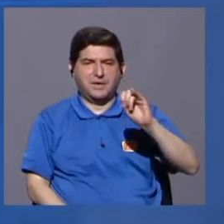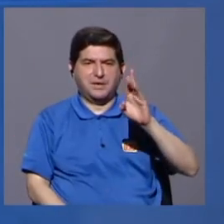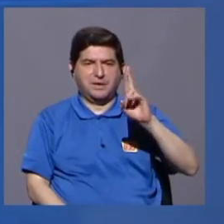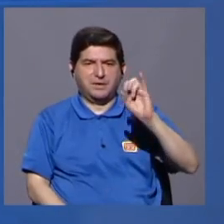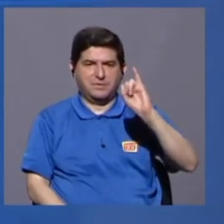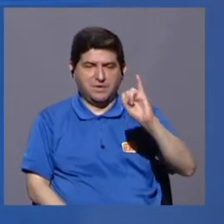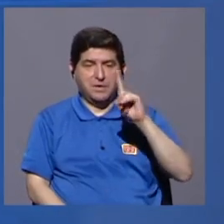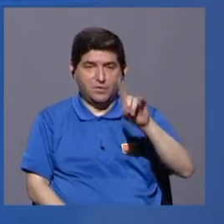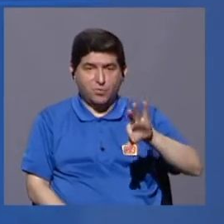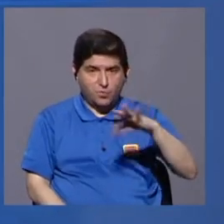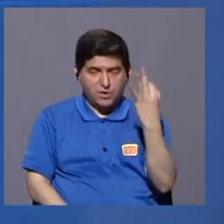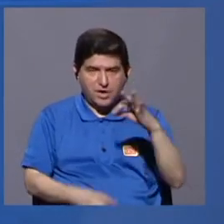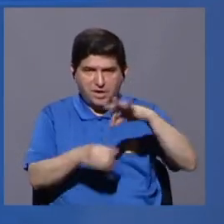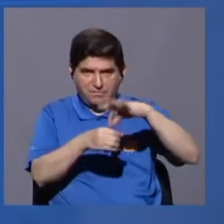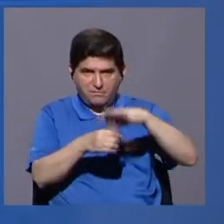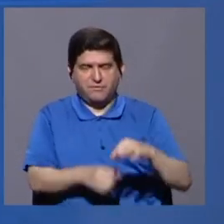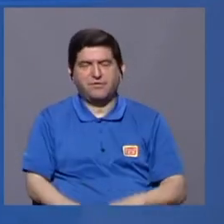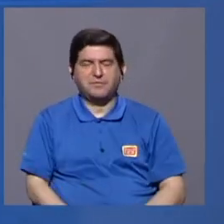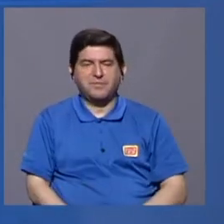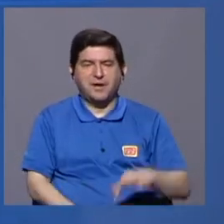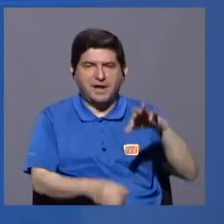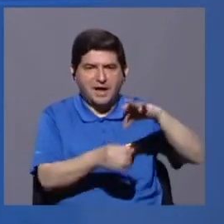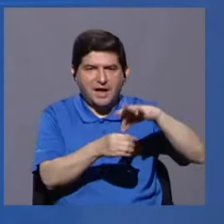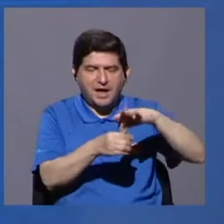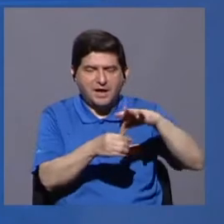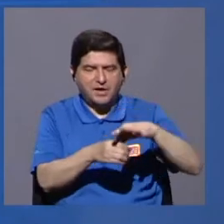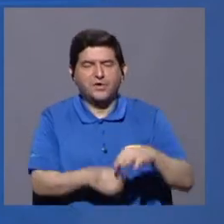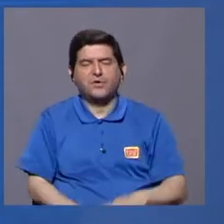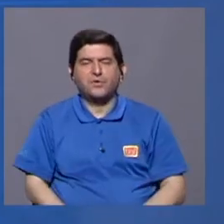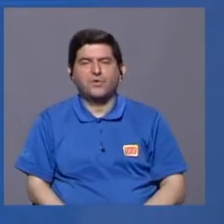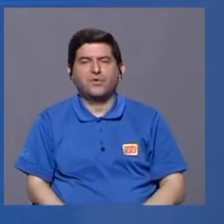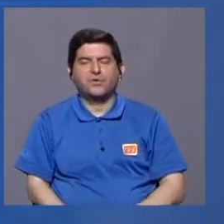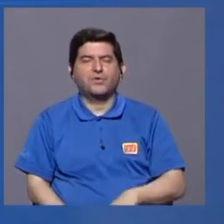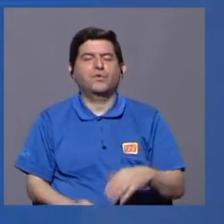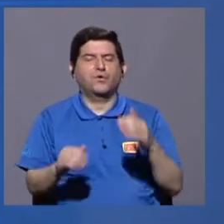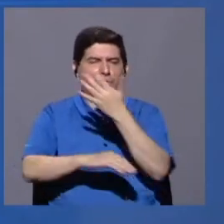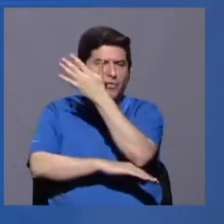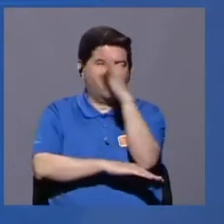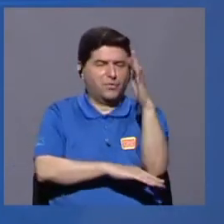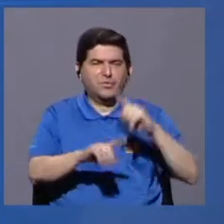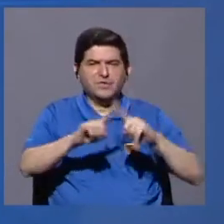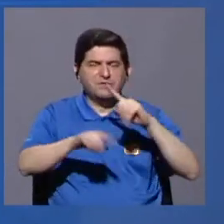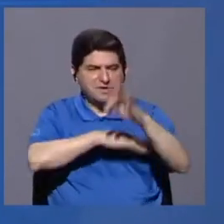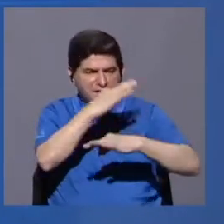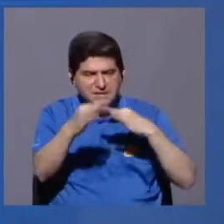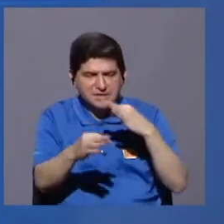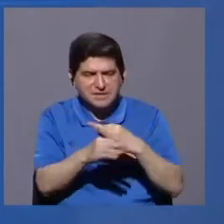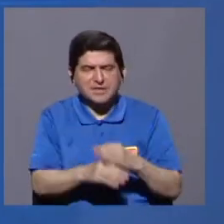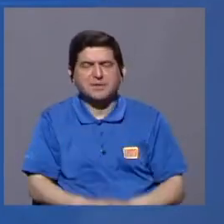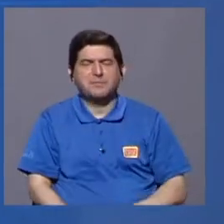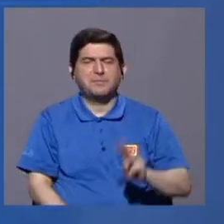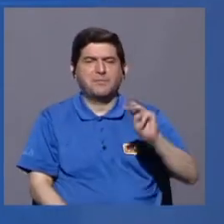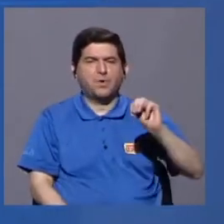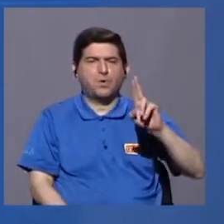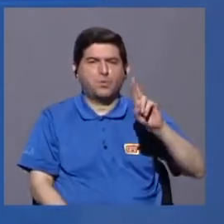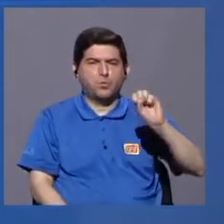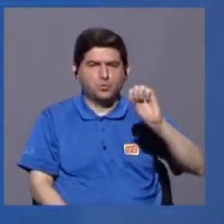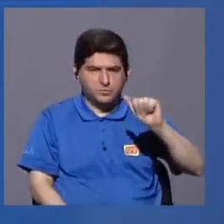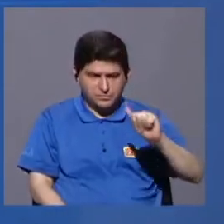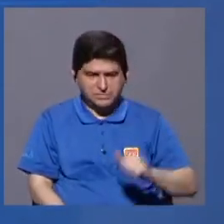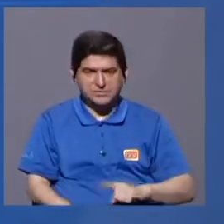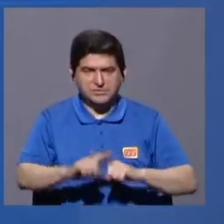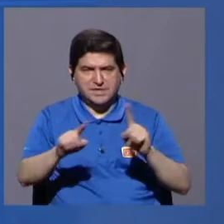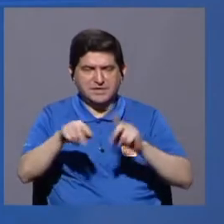para cultivar que se llama la agroforestería. Ellos mezclan varias especies de musa, de